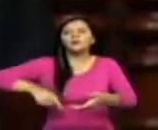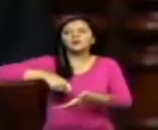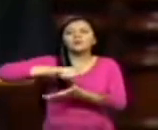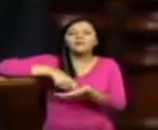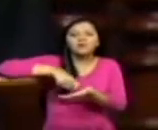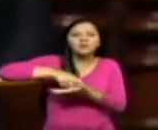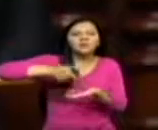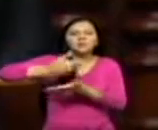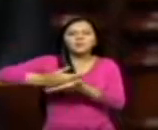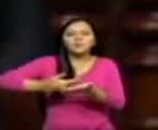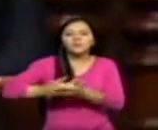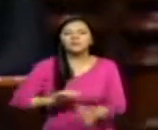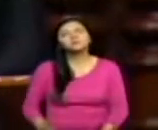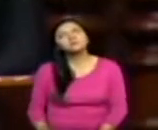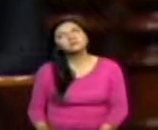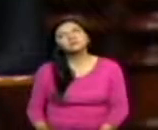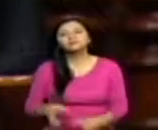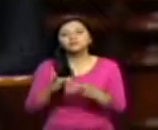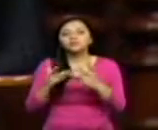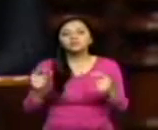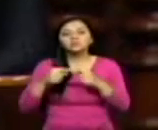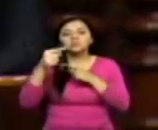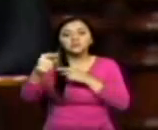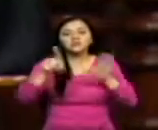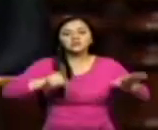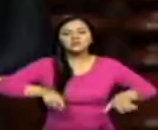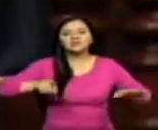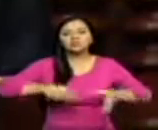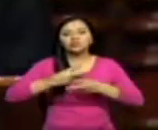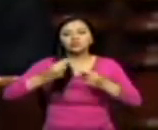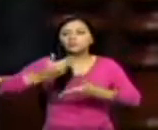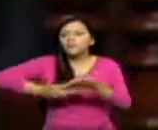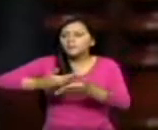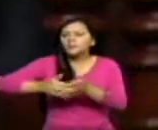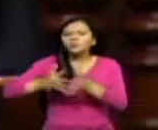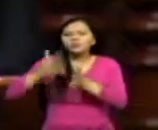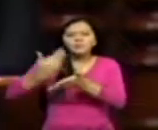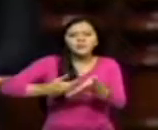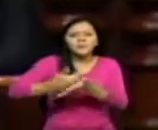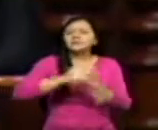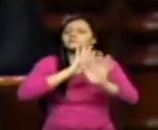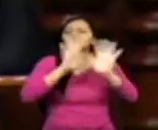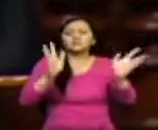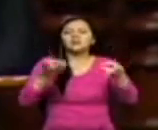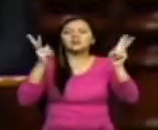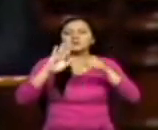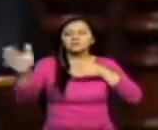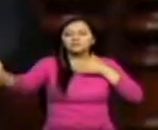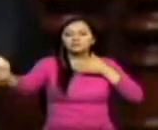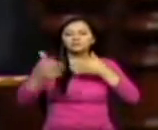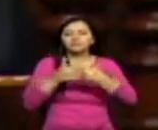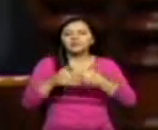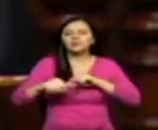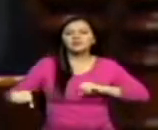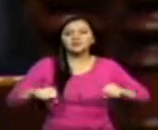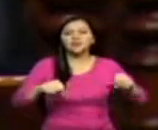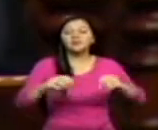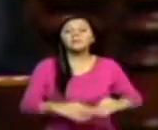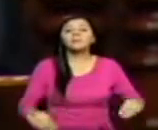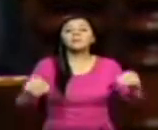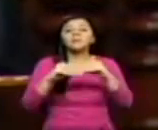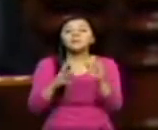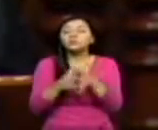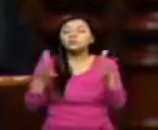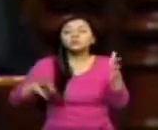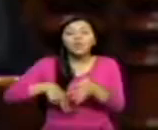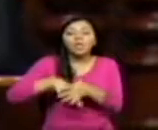debemos destrabar en los próximos 6 meses, así como vamos a eliminar los múltiples